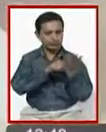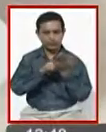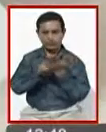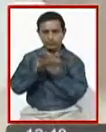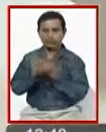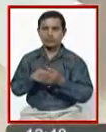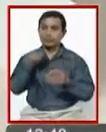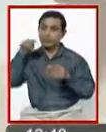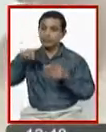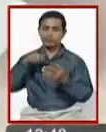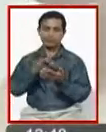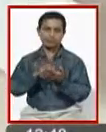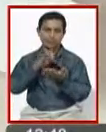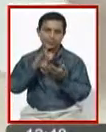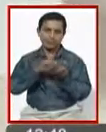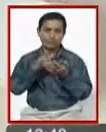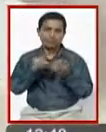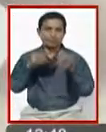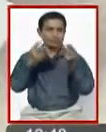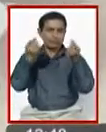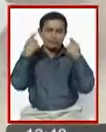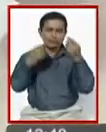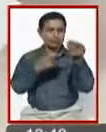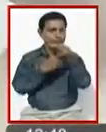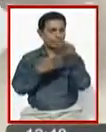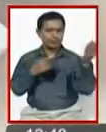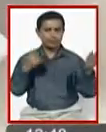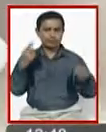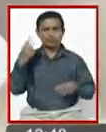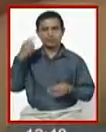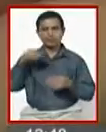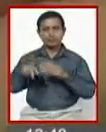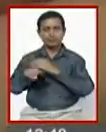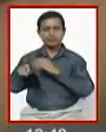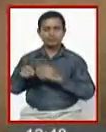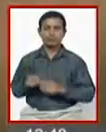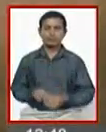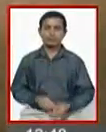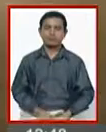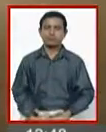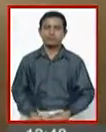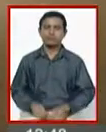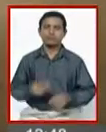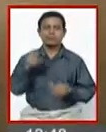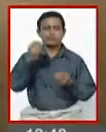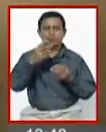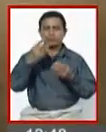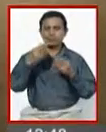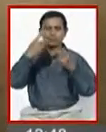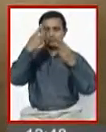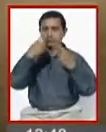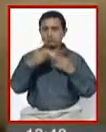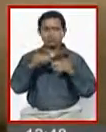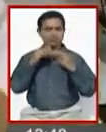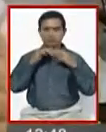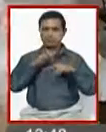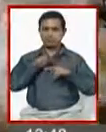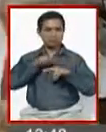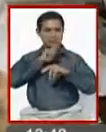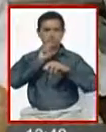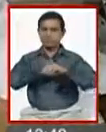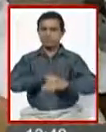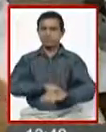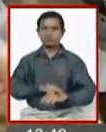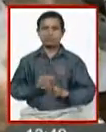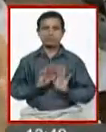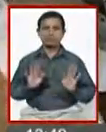Y aprovecha la negligencia o el descuido de la vendedora, que muchas veces confían en su apariencia y en